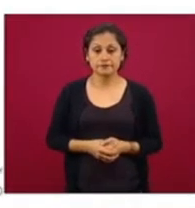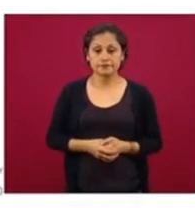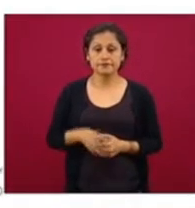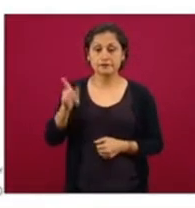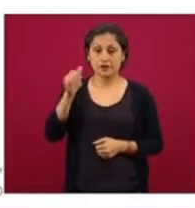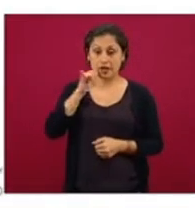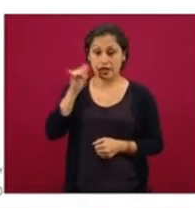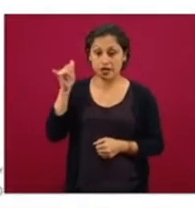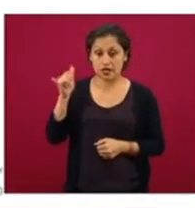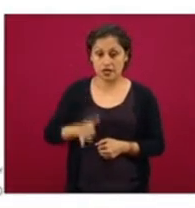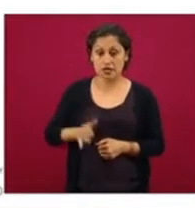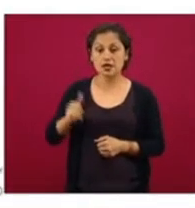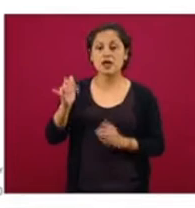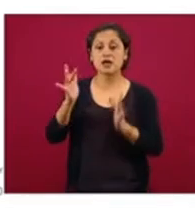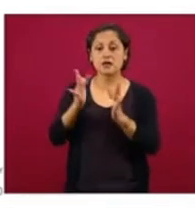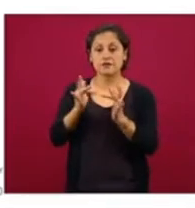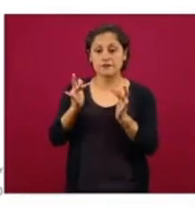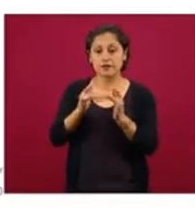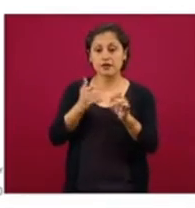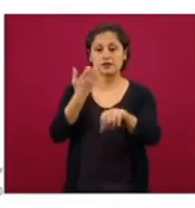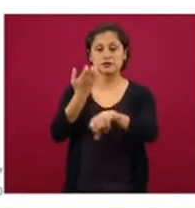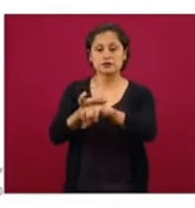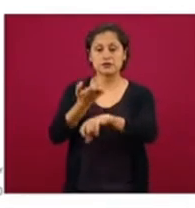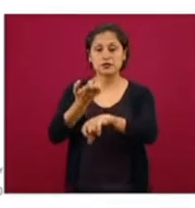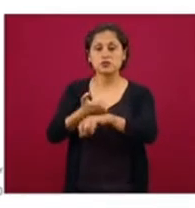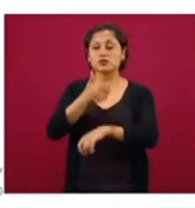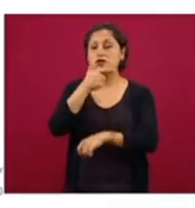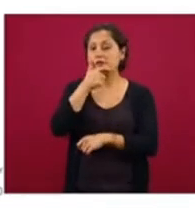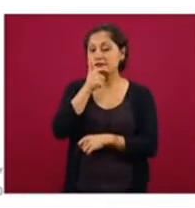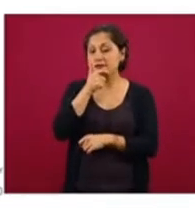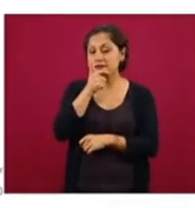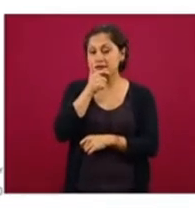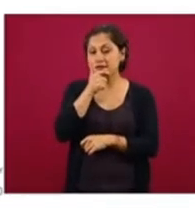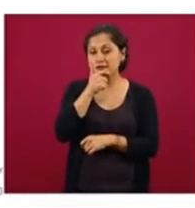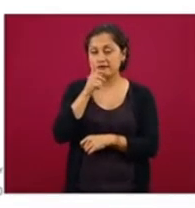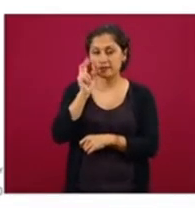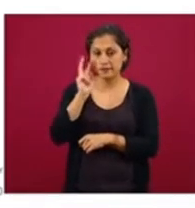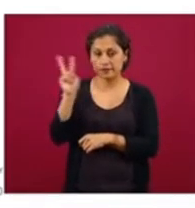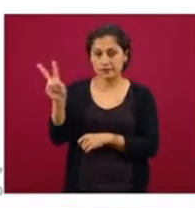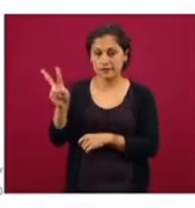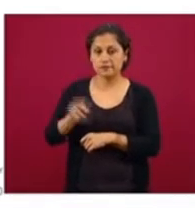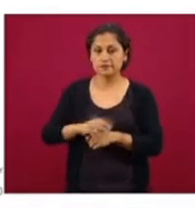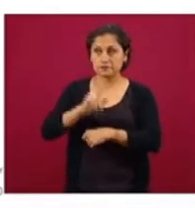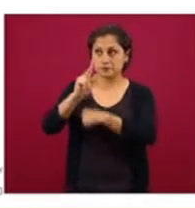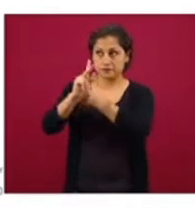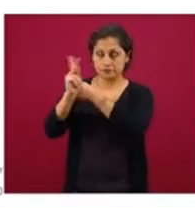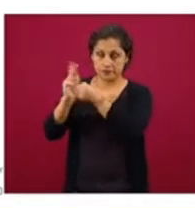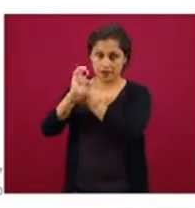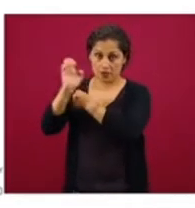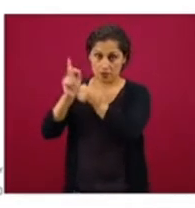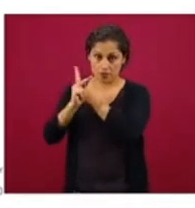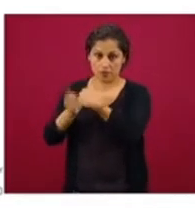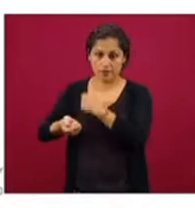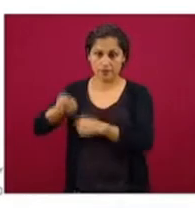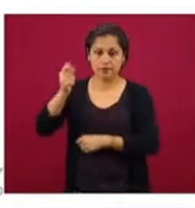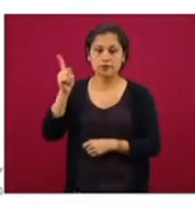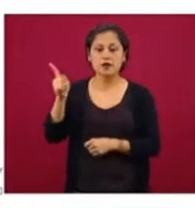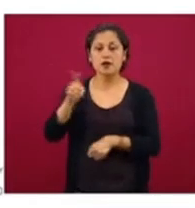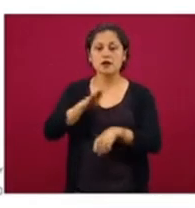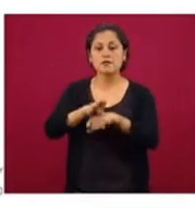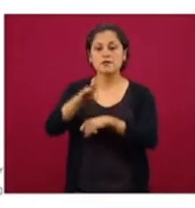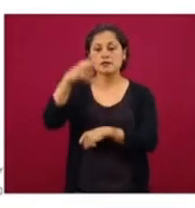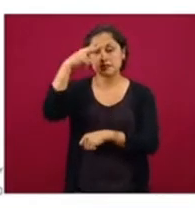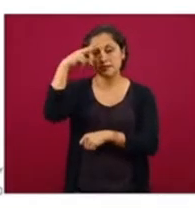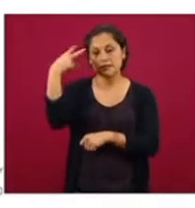Ahí está Italia, Francia, los Estados Unidos, Reino Unido, de los primeros países europeos que empezaron con esto, Brasil,